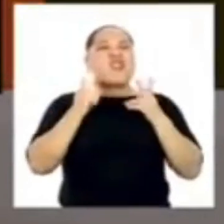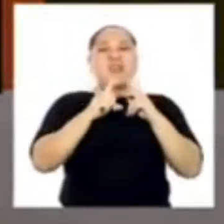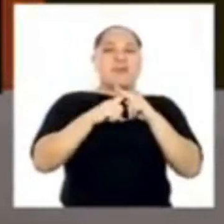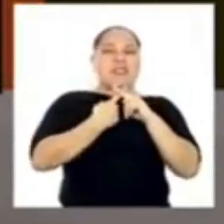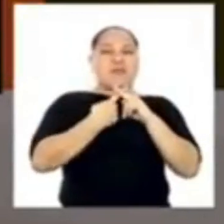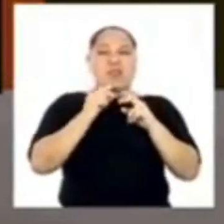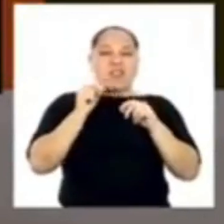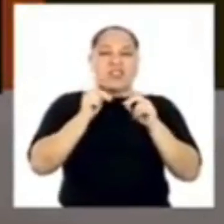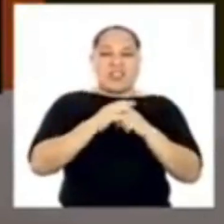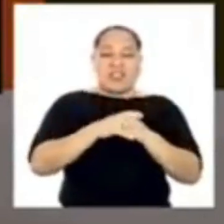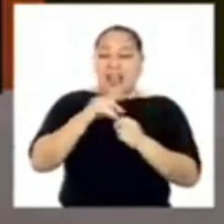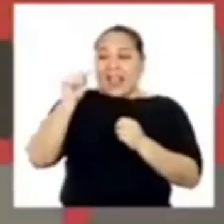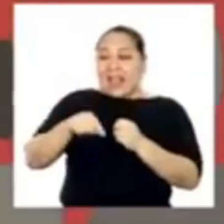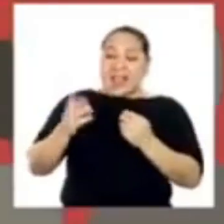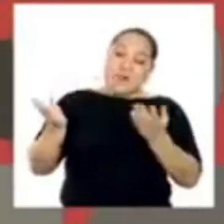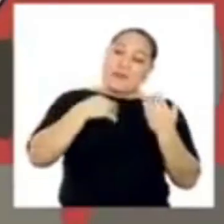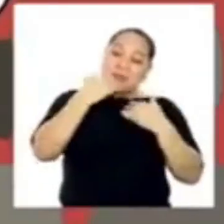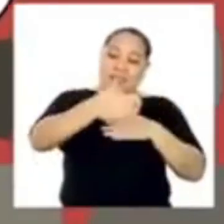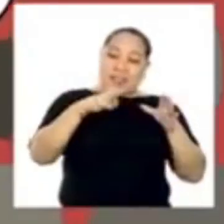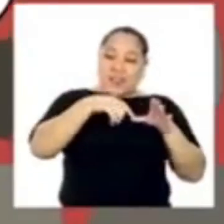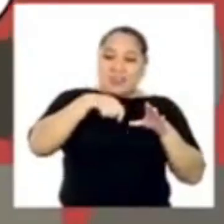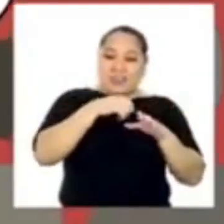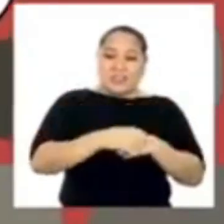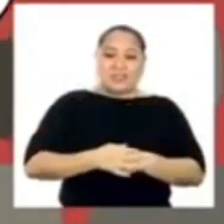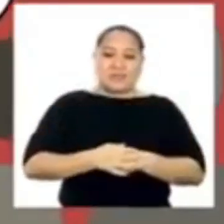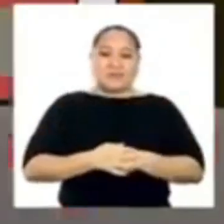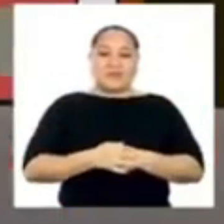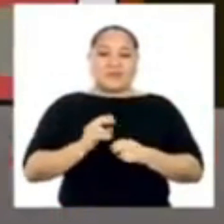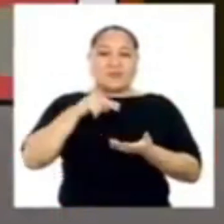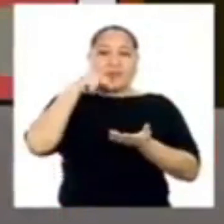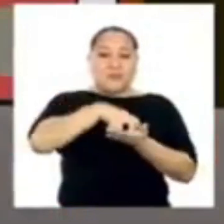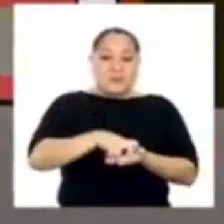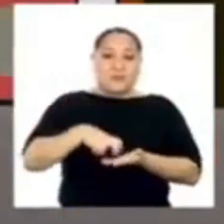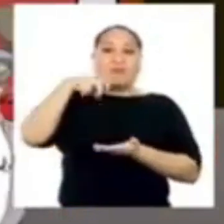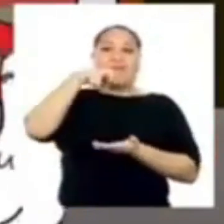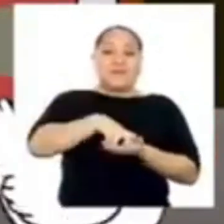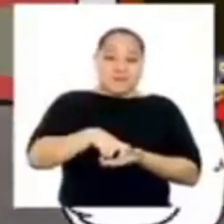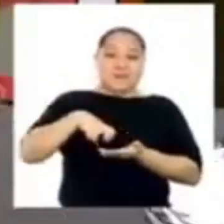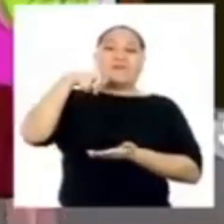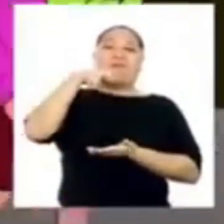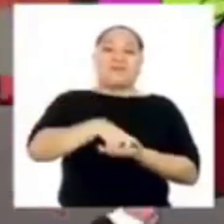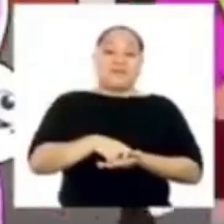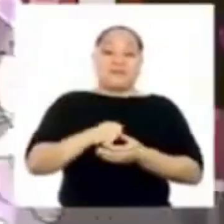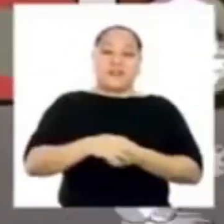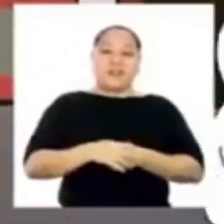Sammy, ¿dónde comenzamos? En la cocina. ¡Vamos!